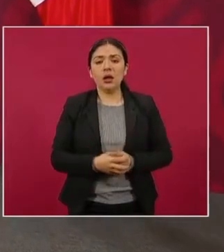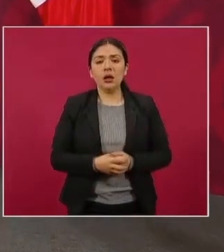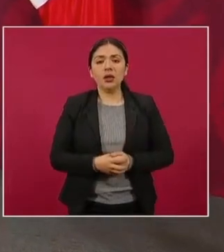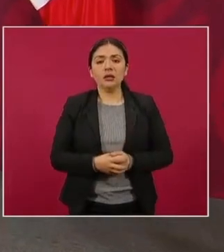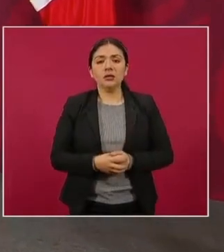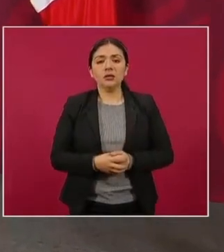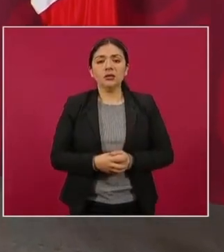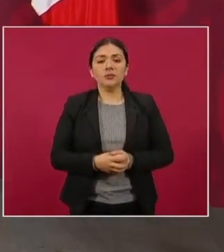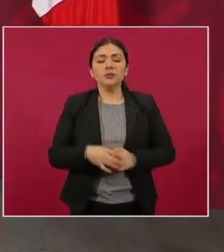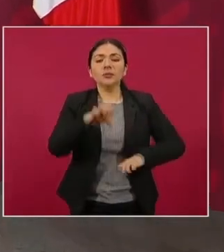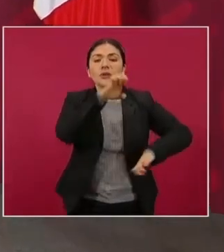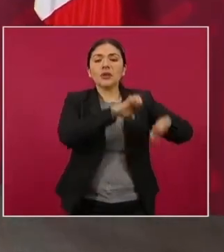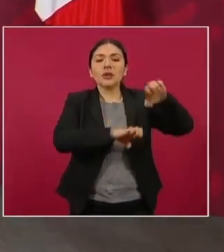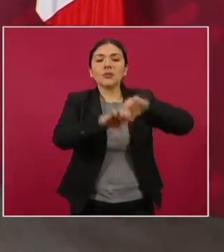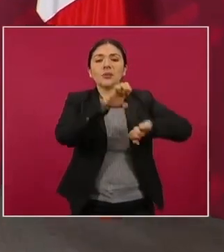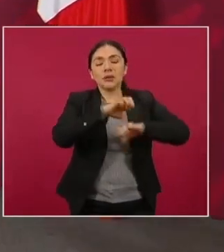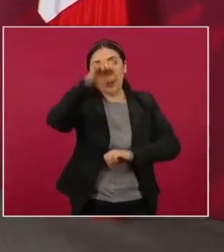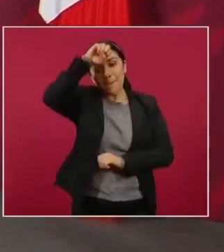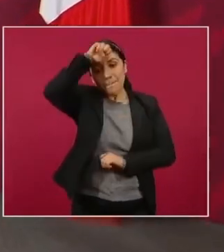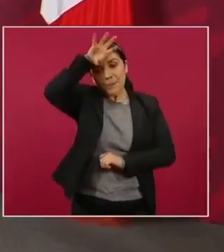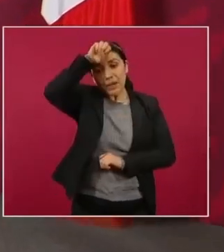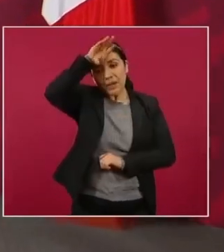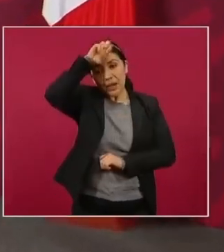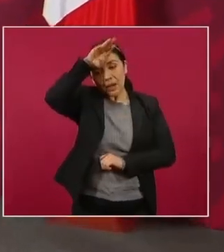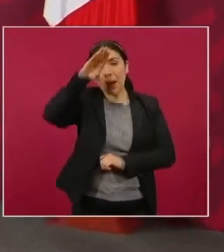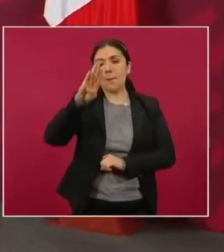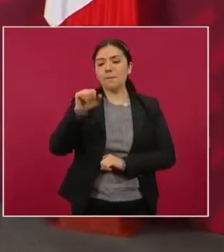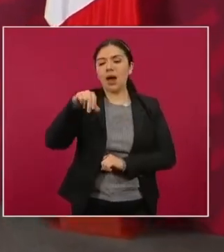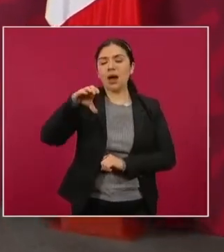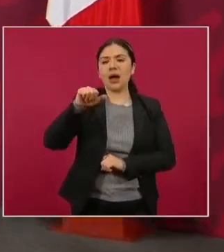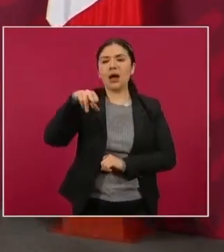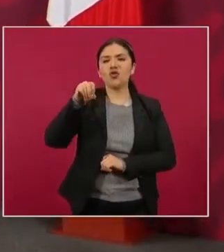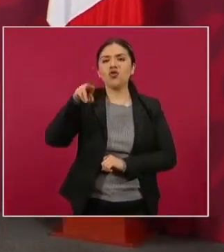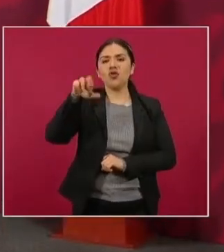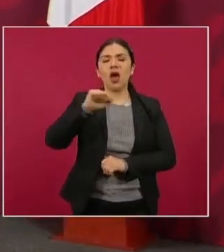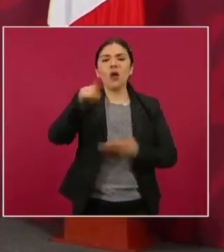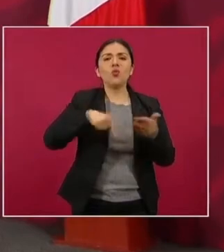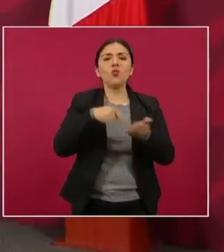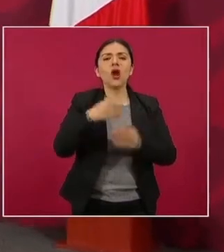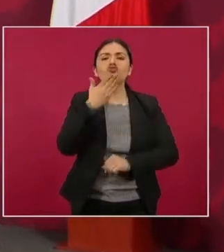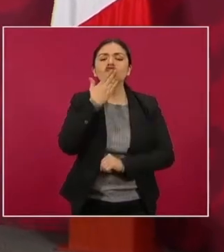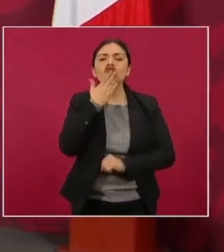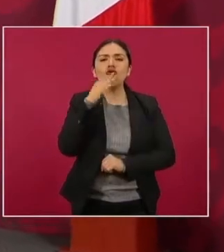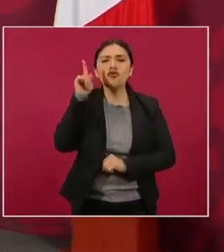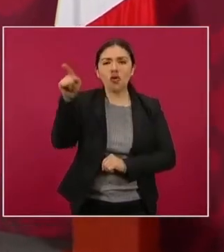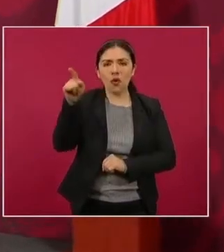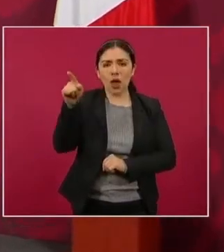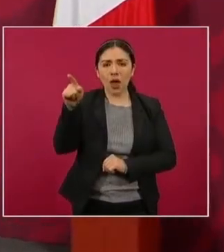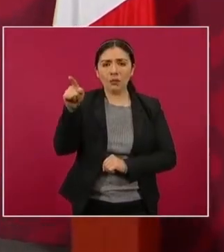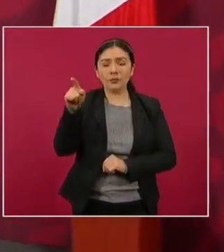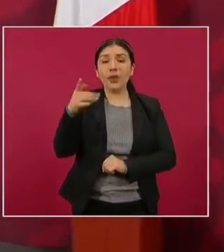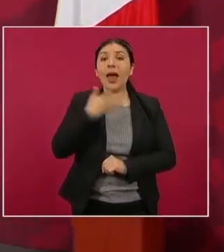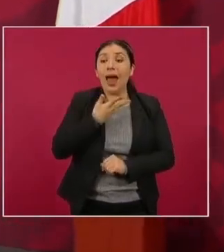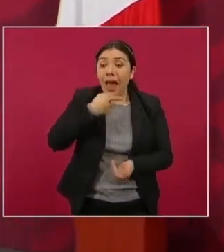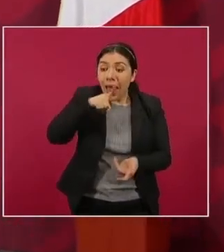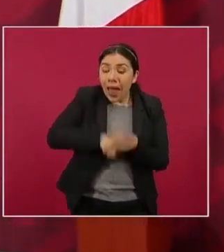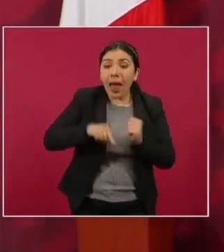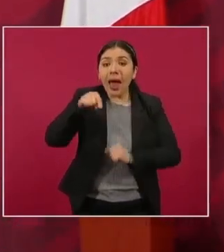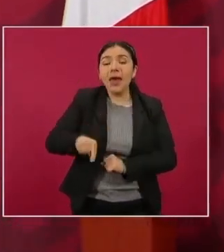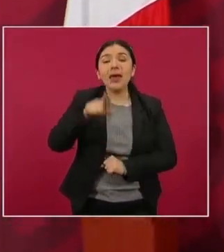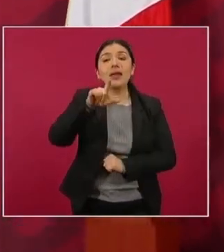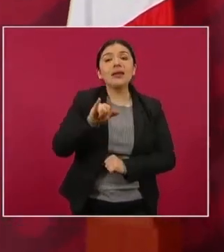de la empresa minera de bacanora en sonora donde hay litio